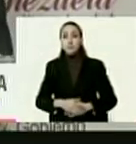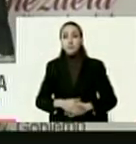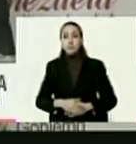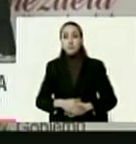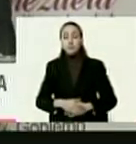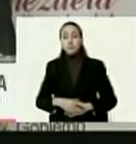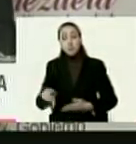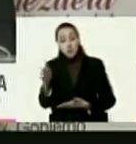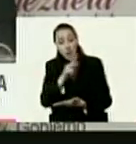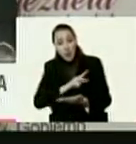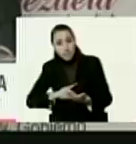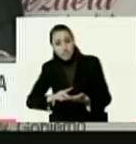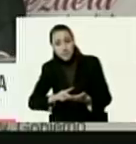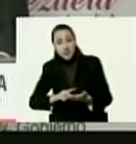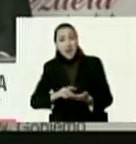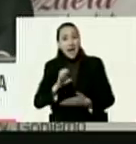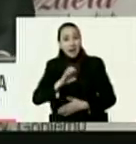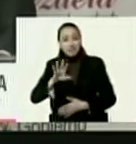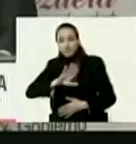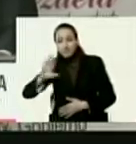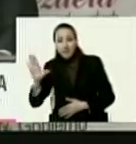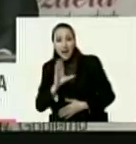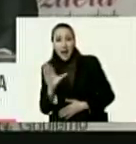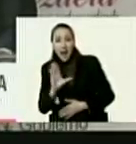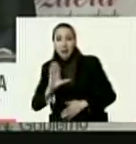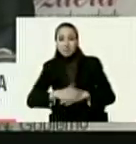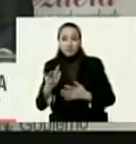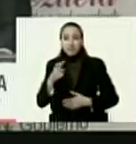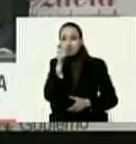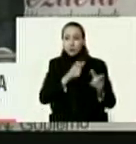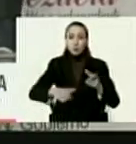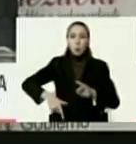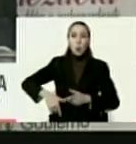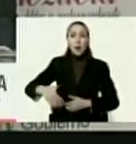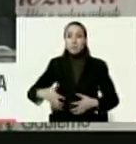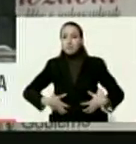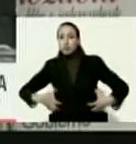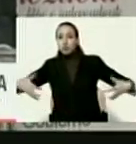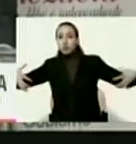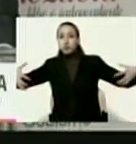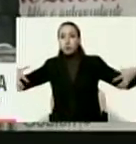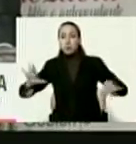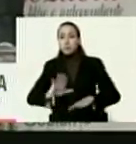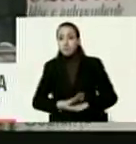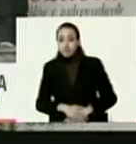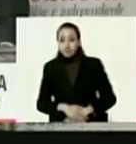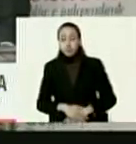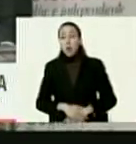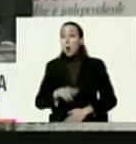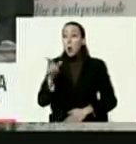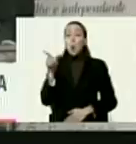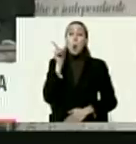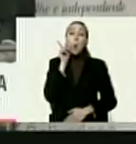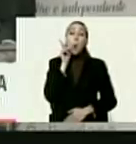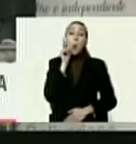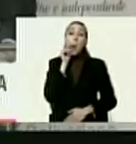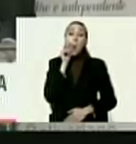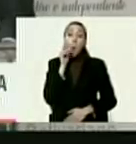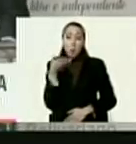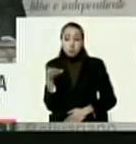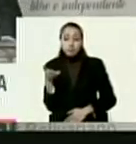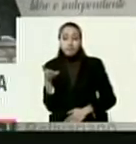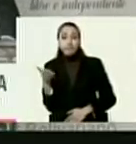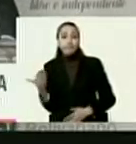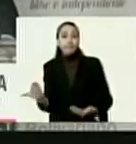una plaza del este de la ciudad de Caracas, donde vive la clase media alta de Caracas, este señor,